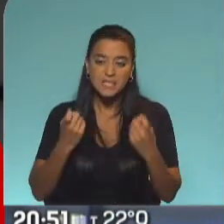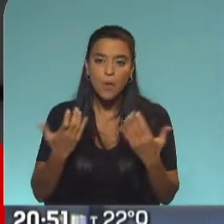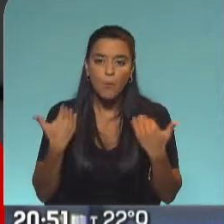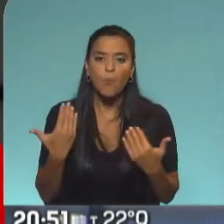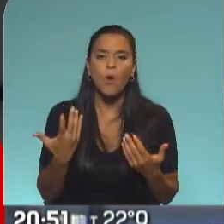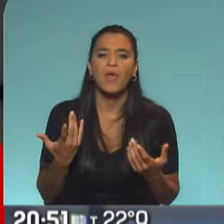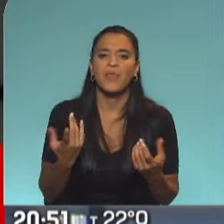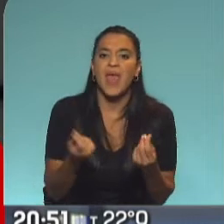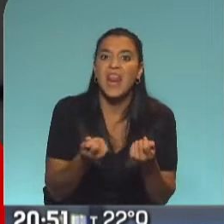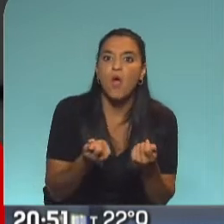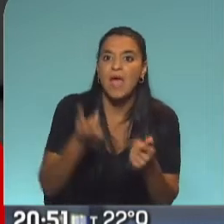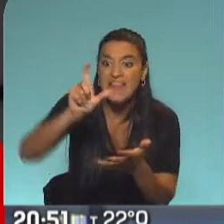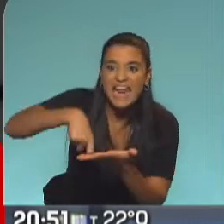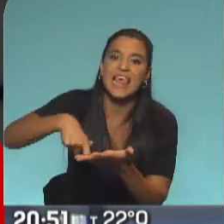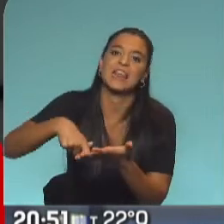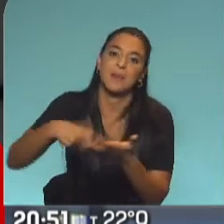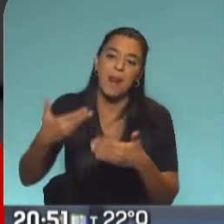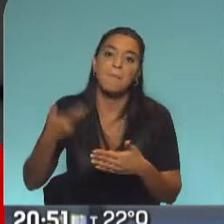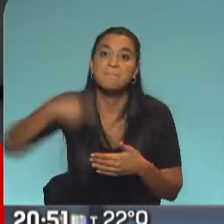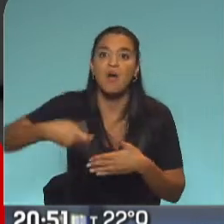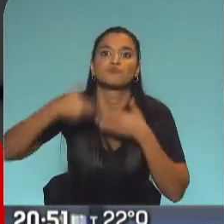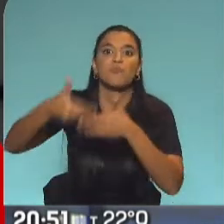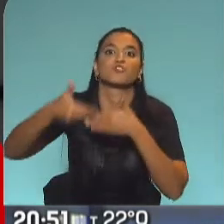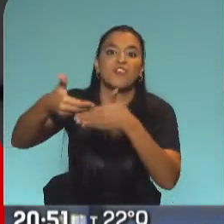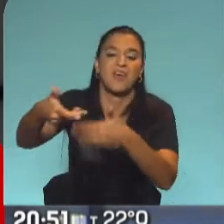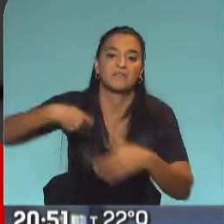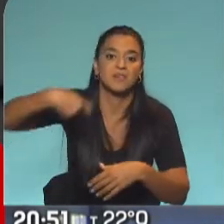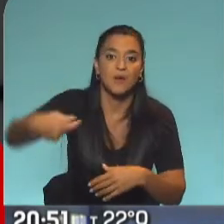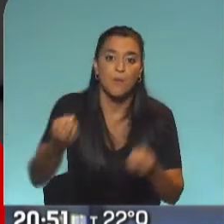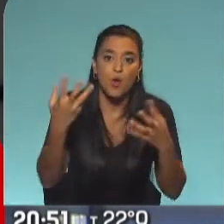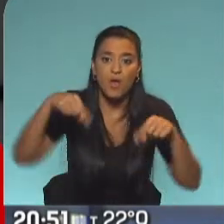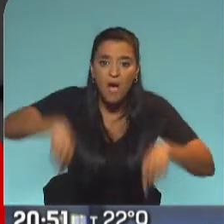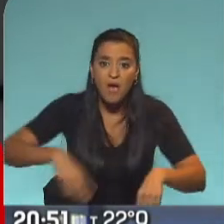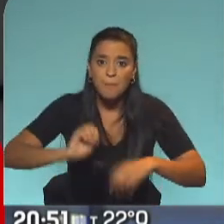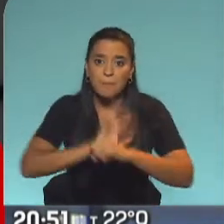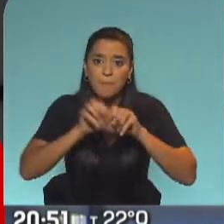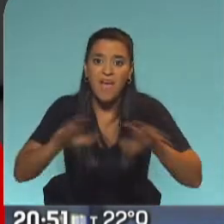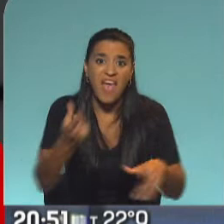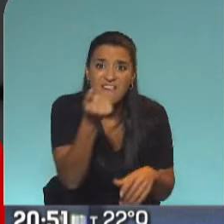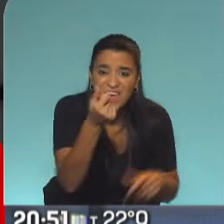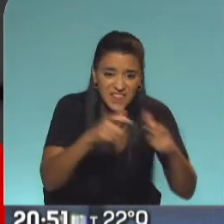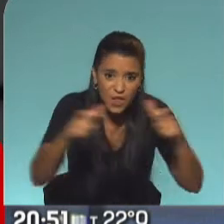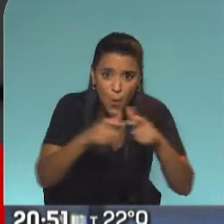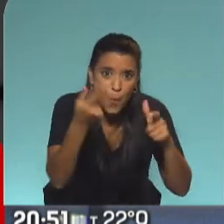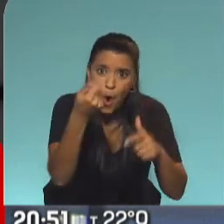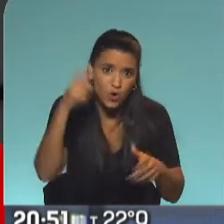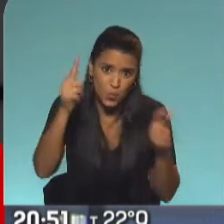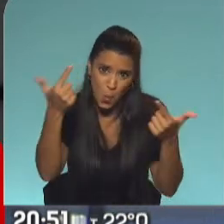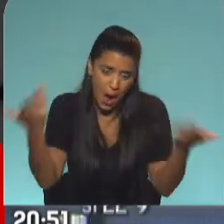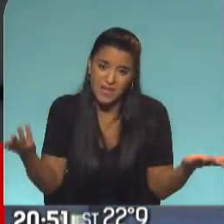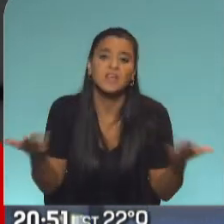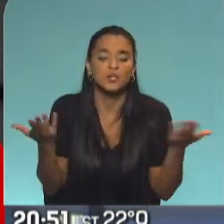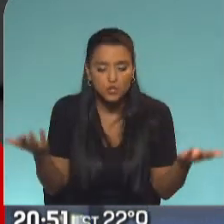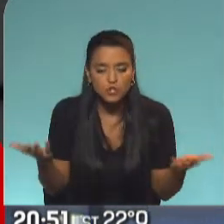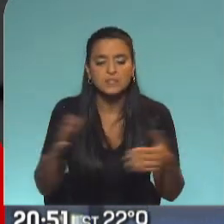este recurso, la tarjeta de crédito, para bien postergar pagos, porque lo que menos se vio durante esta pandemia es el efectivo instantáneo.